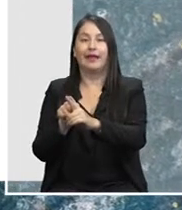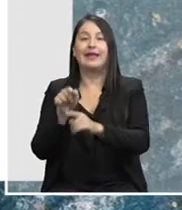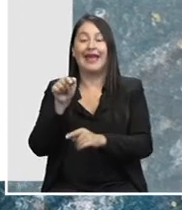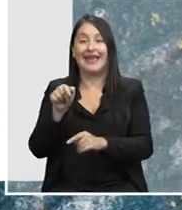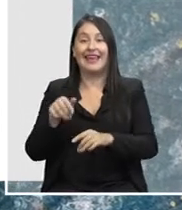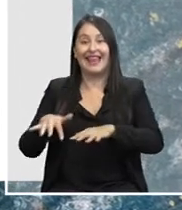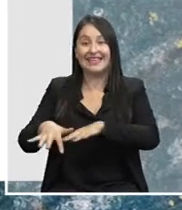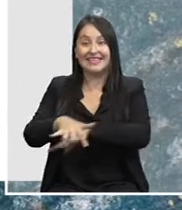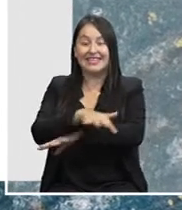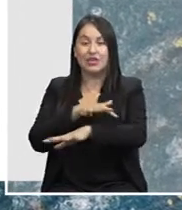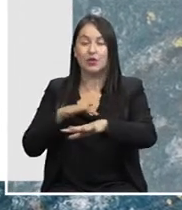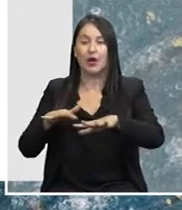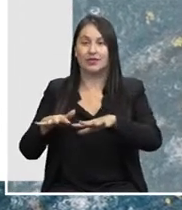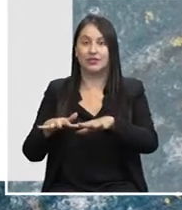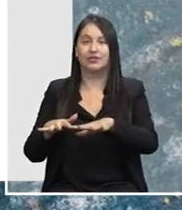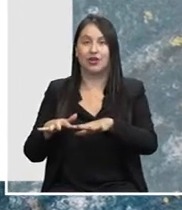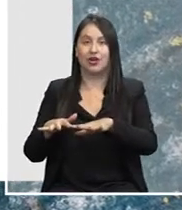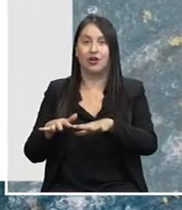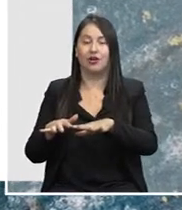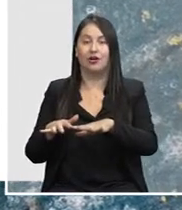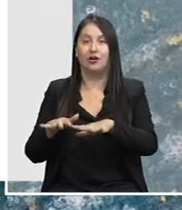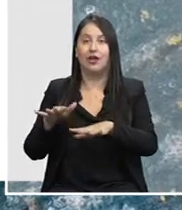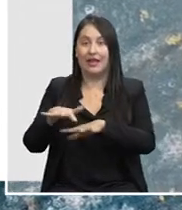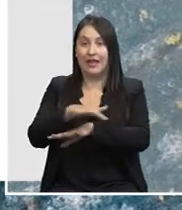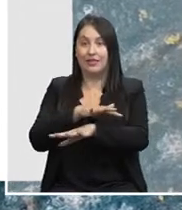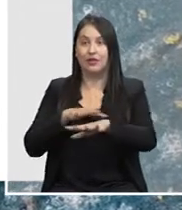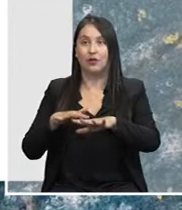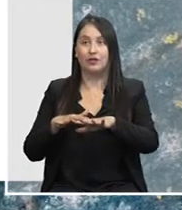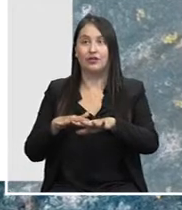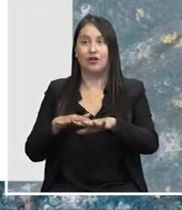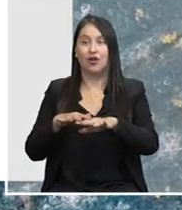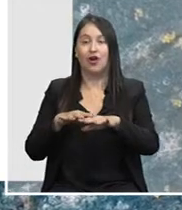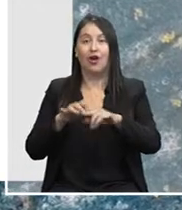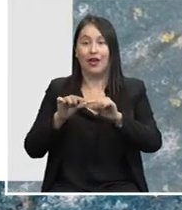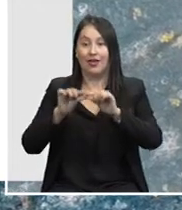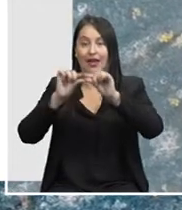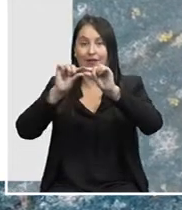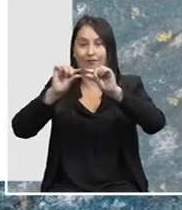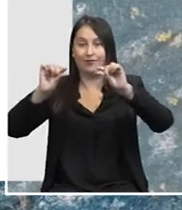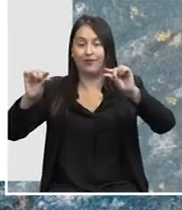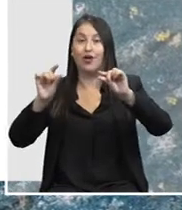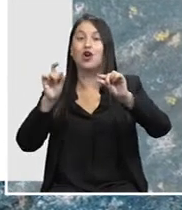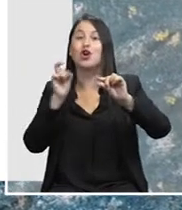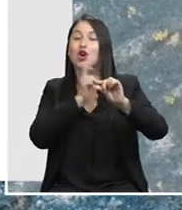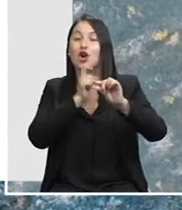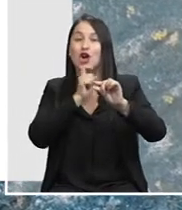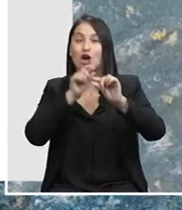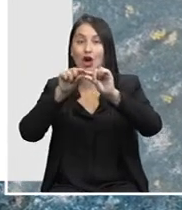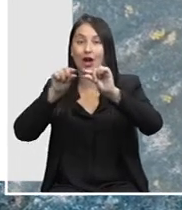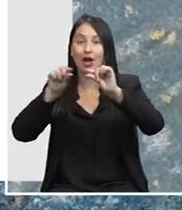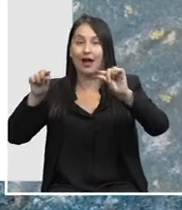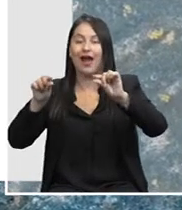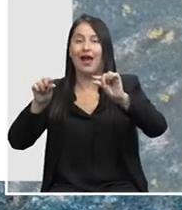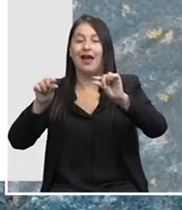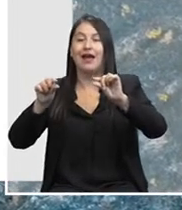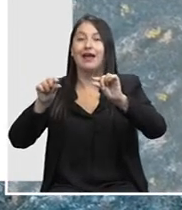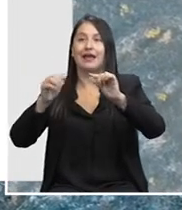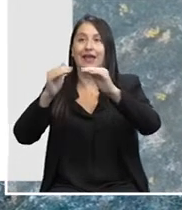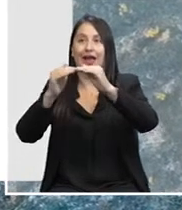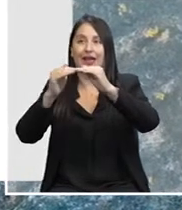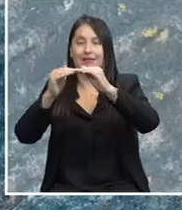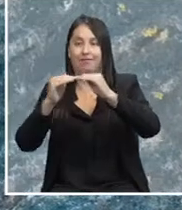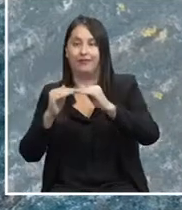situación que muestran las barritas rojas en este caso, donde se mantiene, digamos, la jerarquía en la